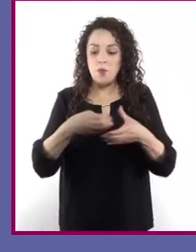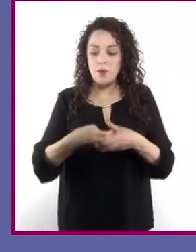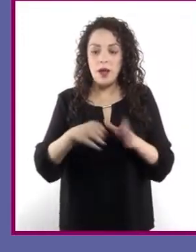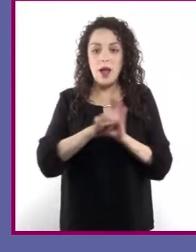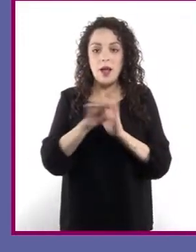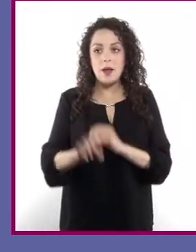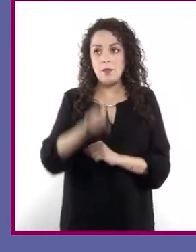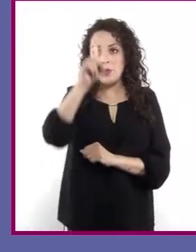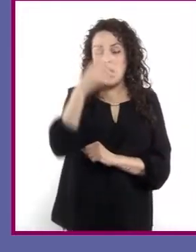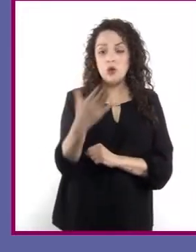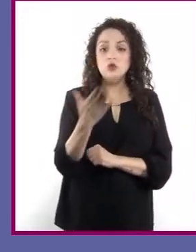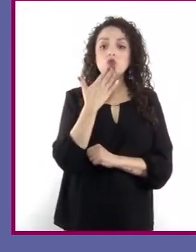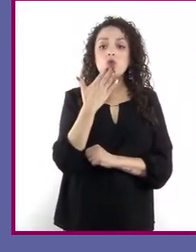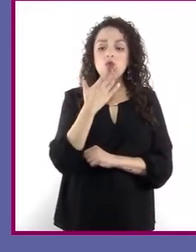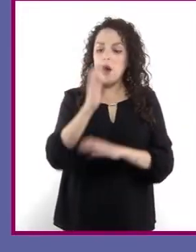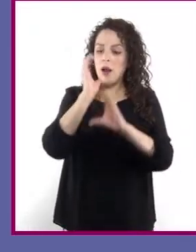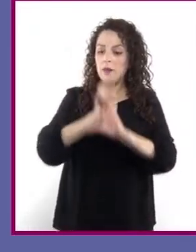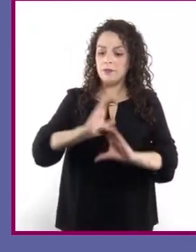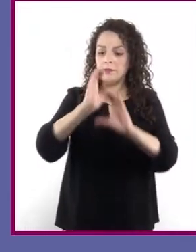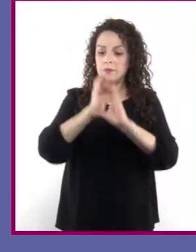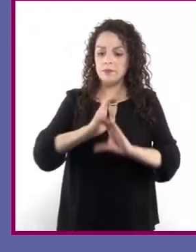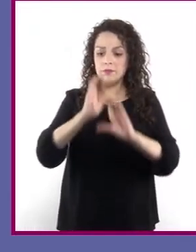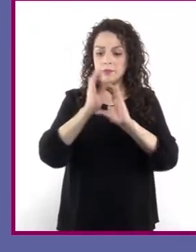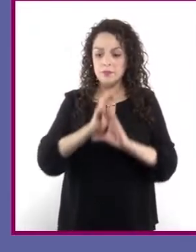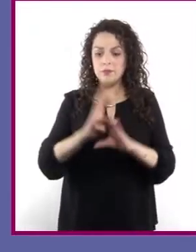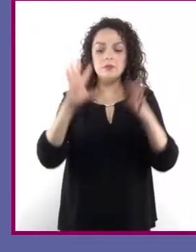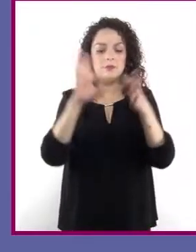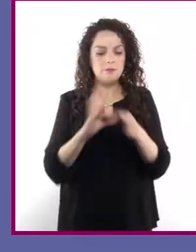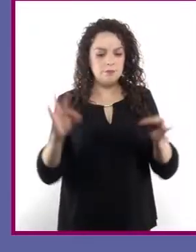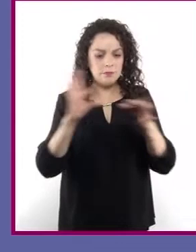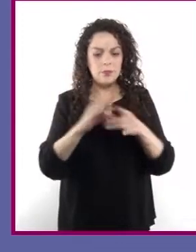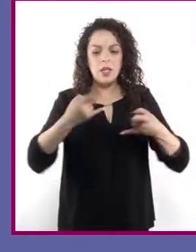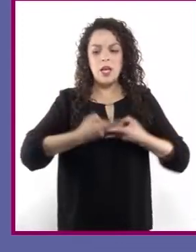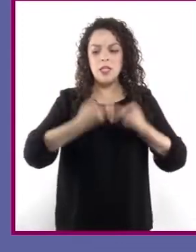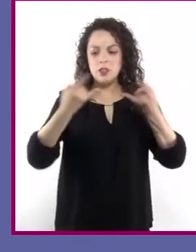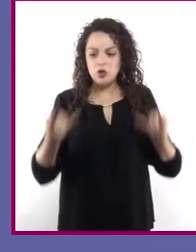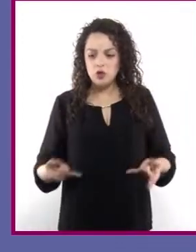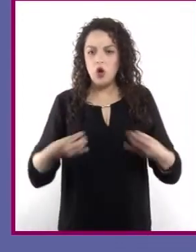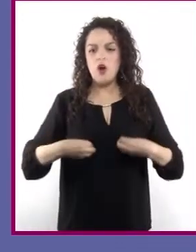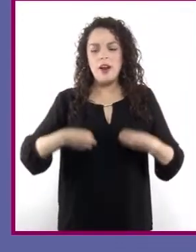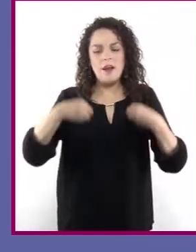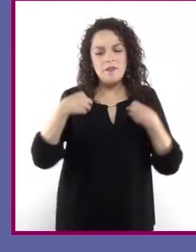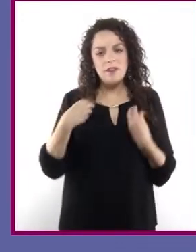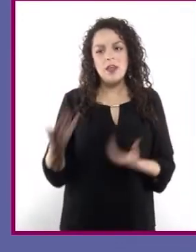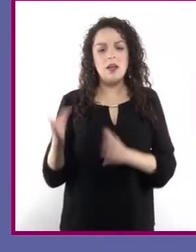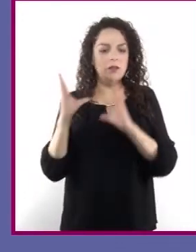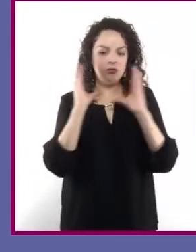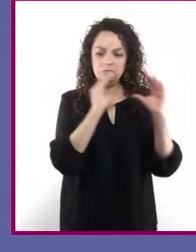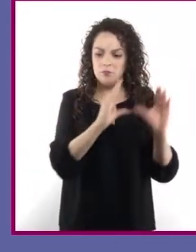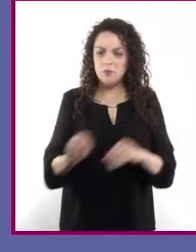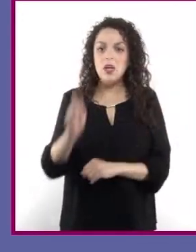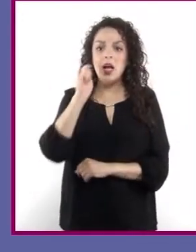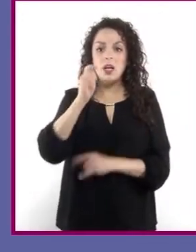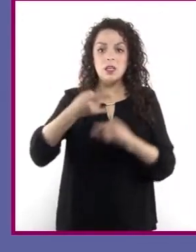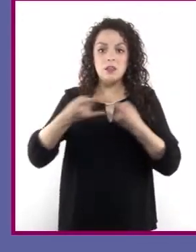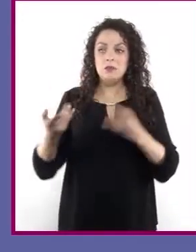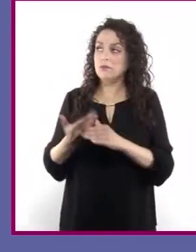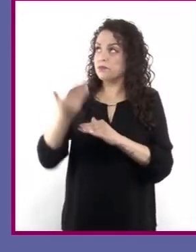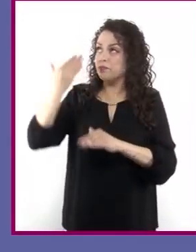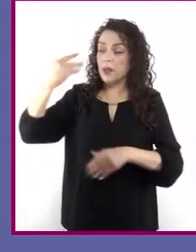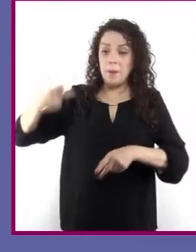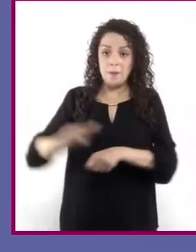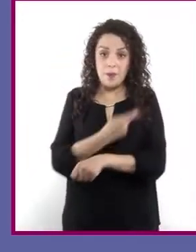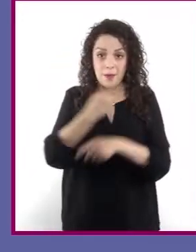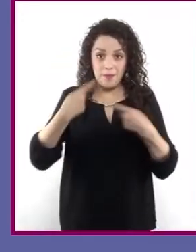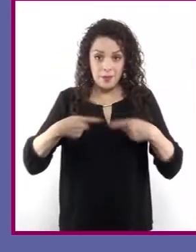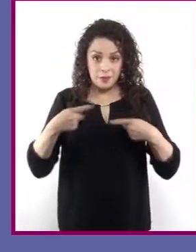de Sonora, los cantos seris cuentan historias, vivencias y transmiten conocimientos de sus antepasados.